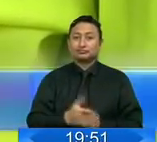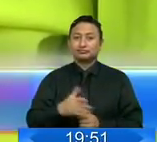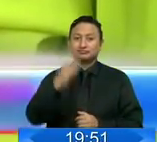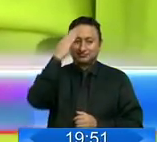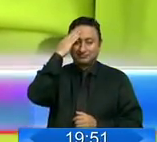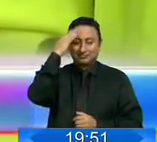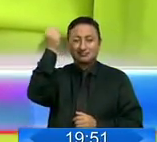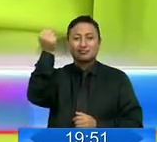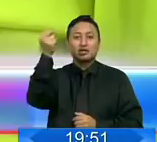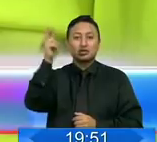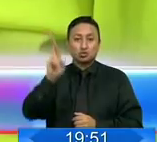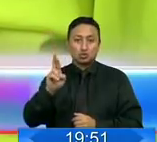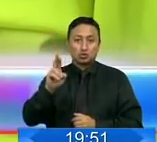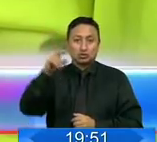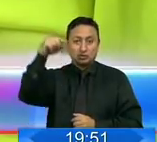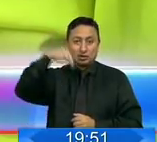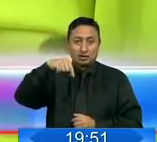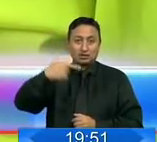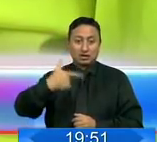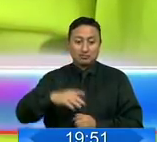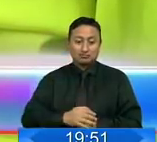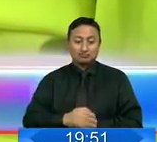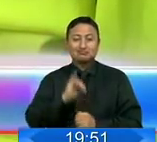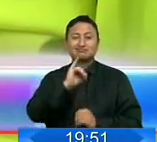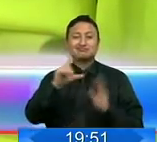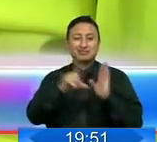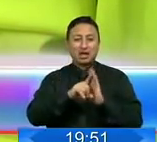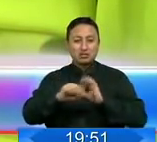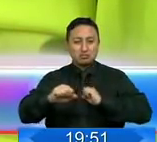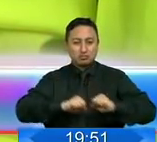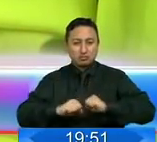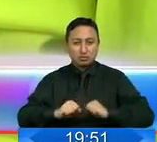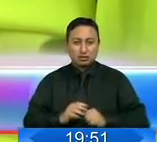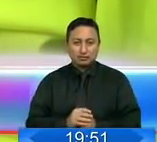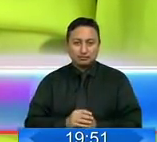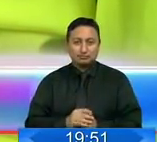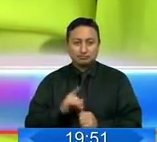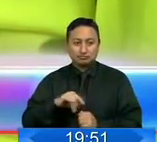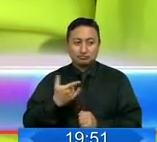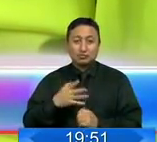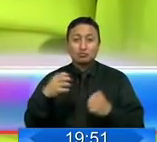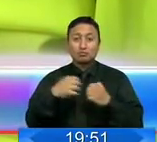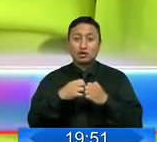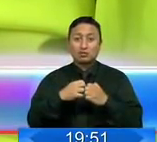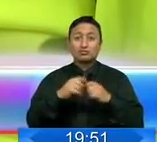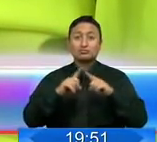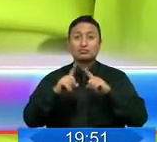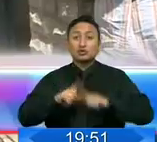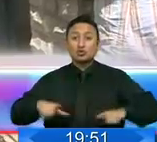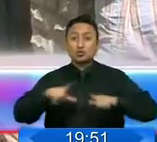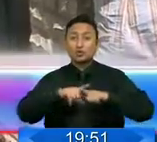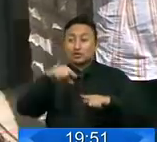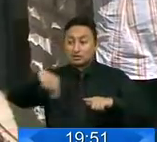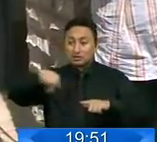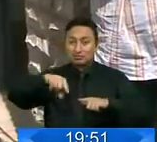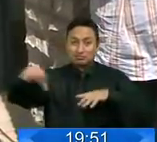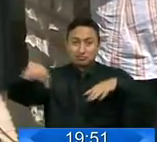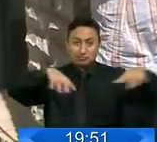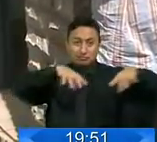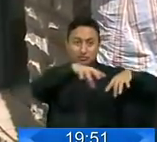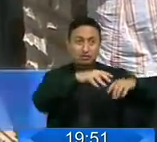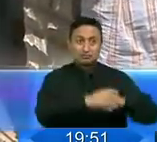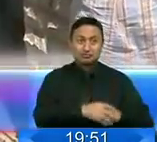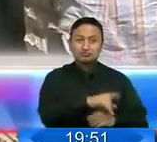ejecutar una actividad ilícita, en las cuales organizamos los equipos a diferentes lugares. Presuntamente sabían